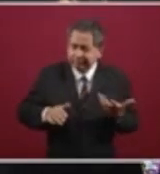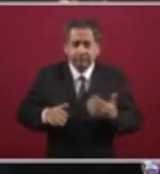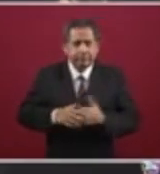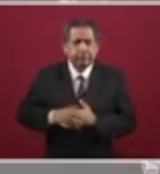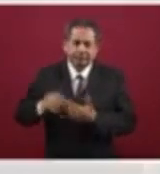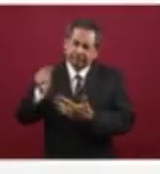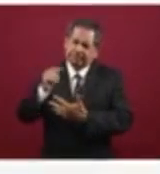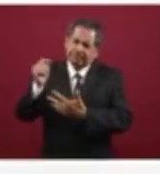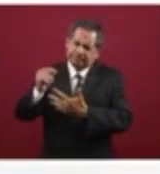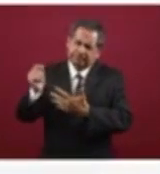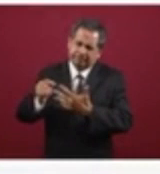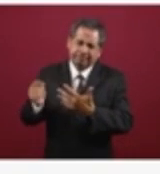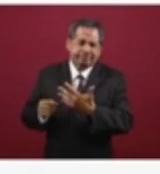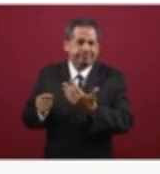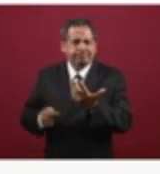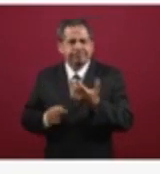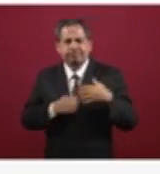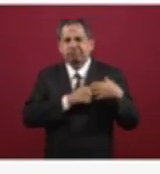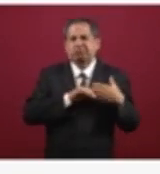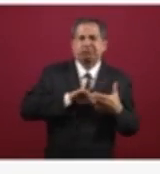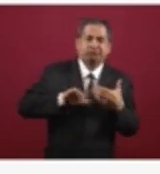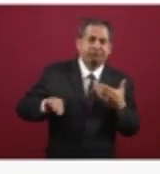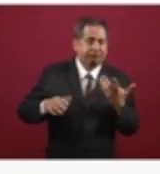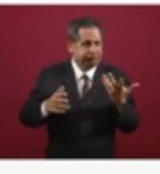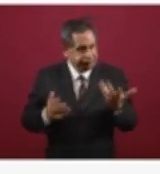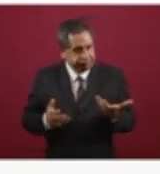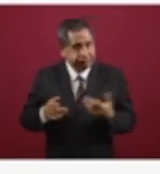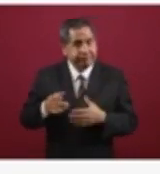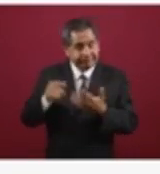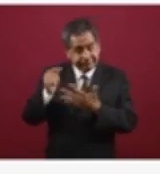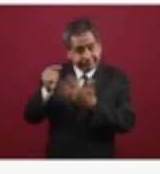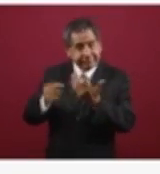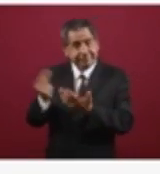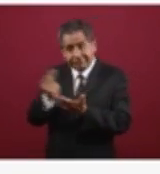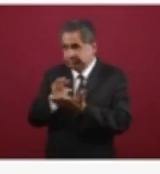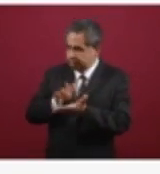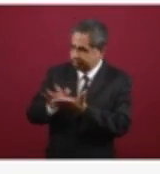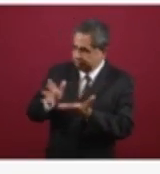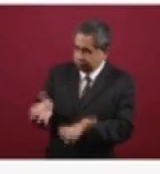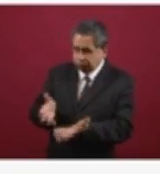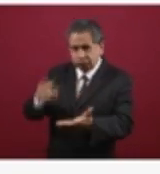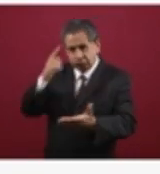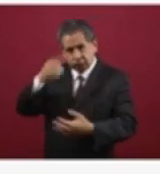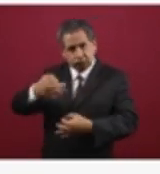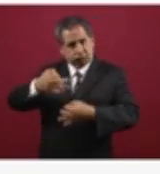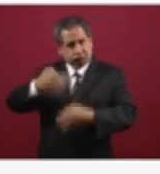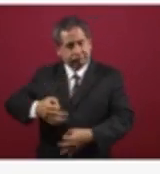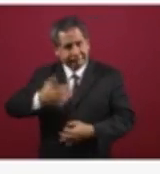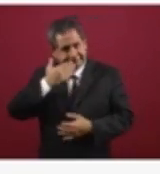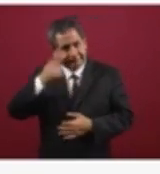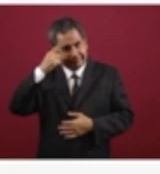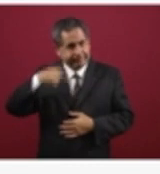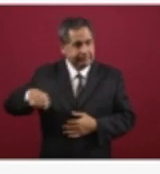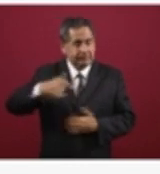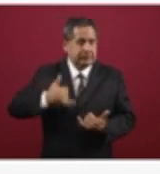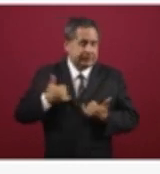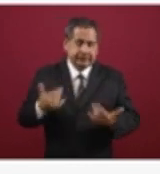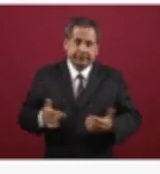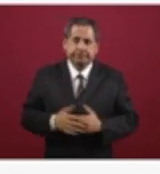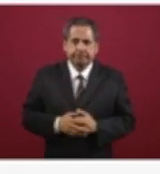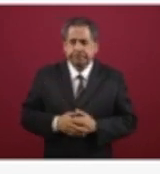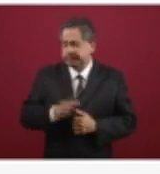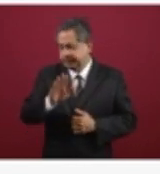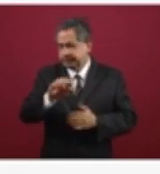entre muchos otros elementos indispensables para un desarrollo digno y autónomo. Basta